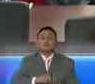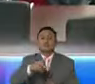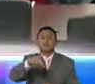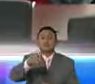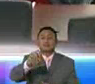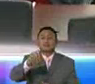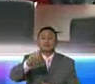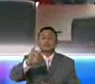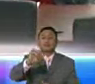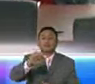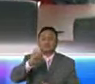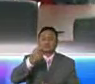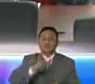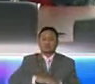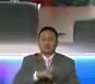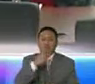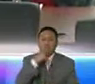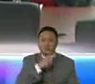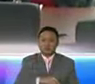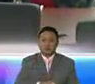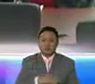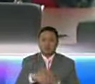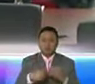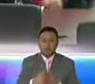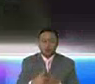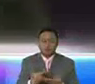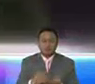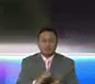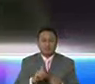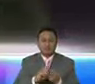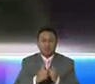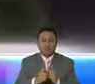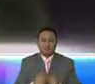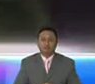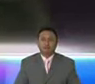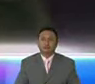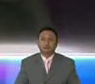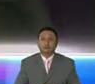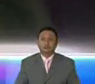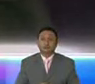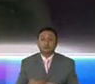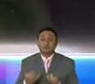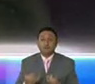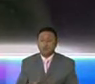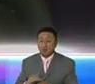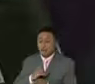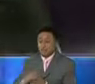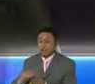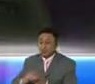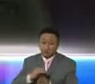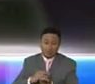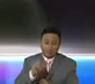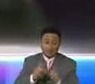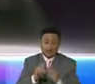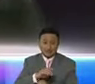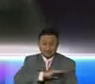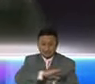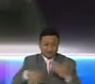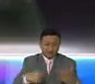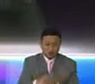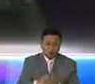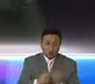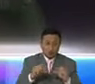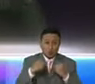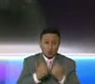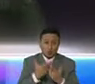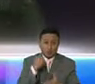presunto delito de calumnia, demanda que luego fue desistida. Hago la invitación cordial a todas estas personas. El Frente de